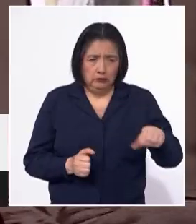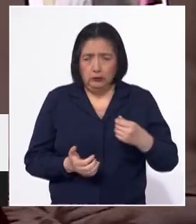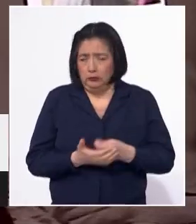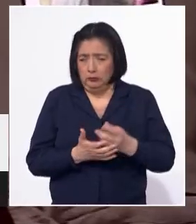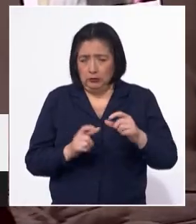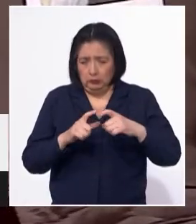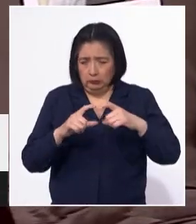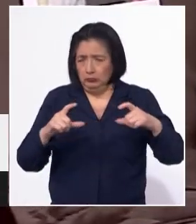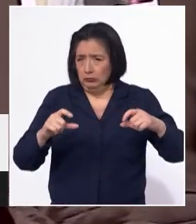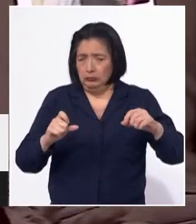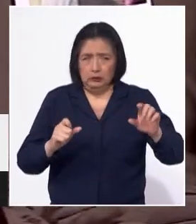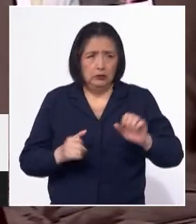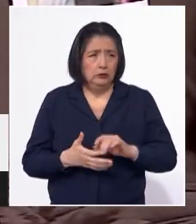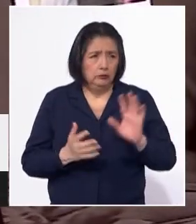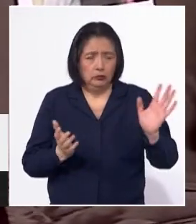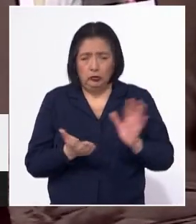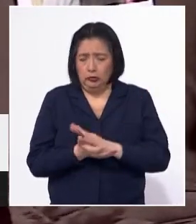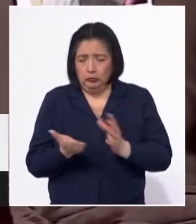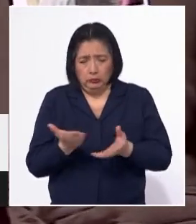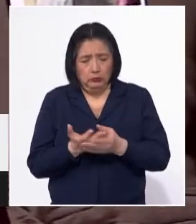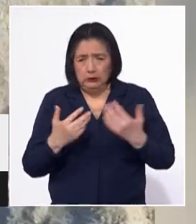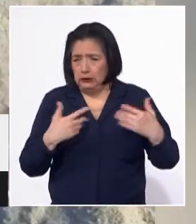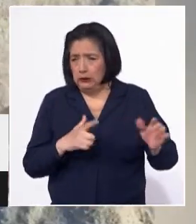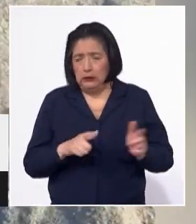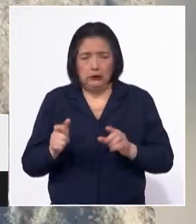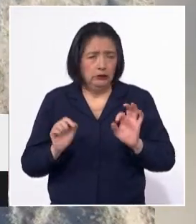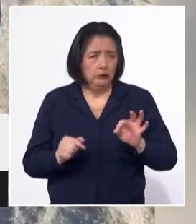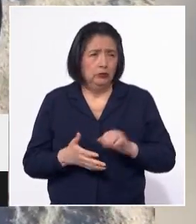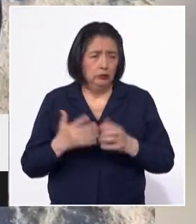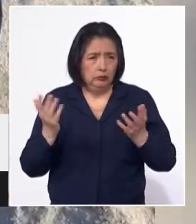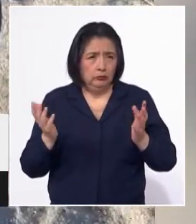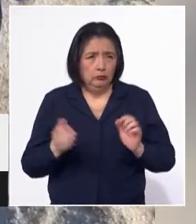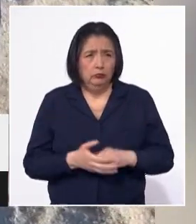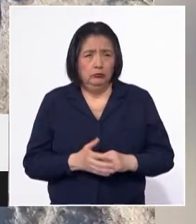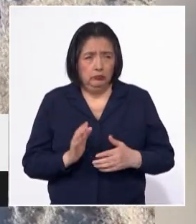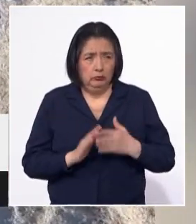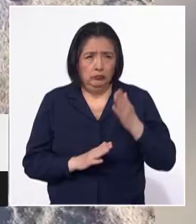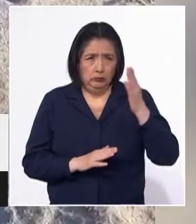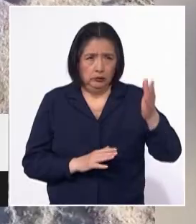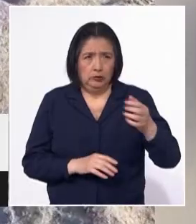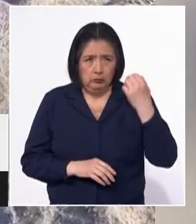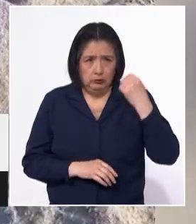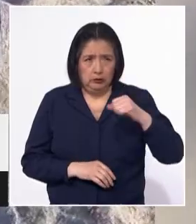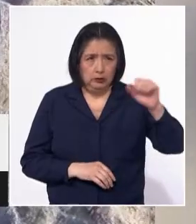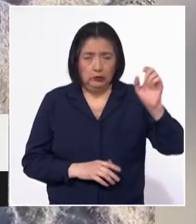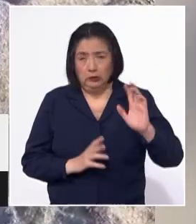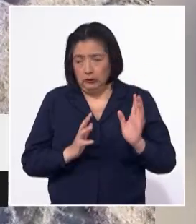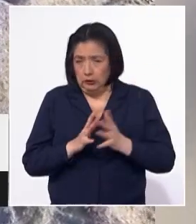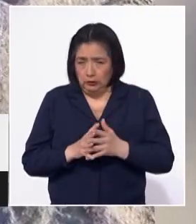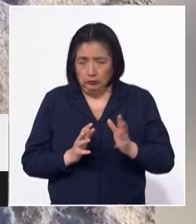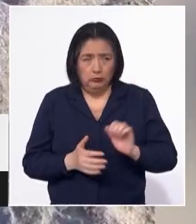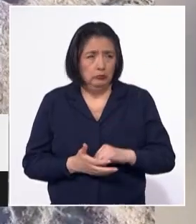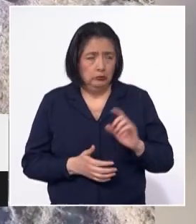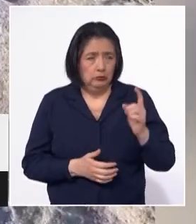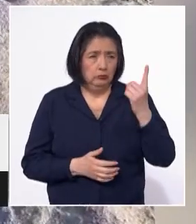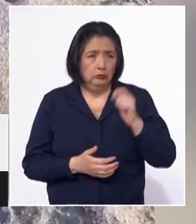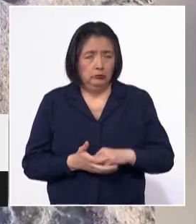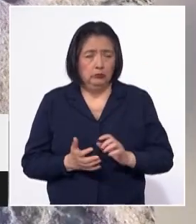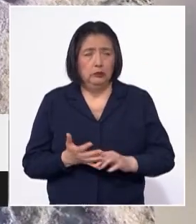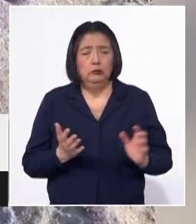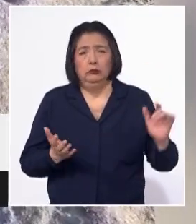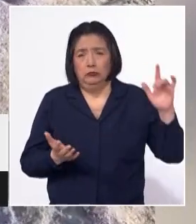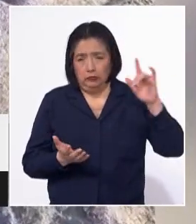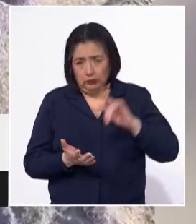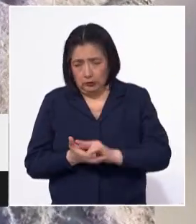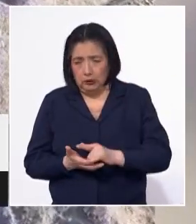los pasajes, todos los papeles, todo listo, mamá. Voy a voy a viajar a Estados Unidos. Primero voy a hacer escala, me